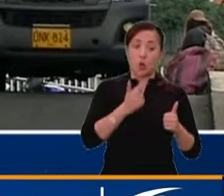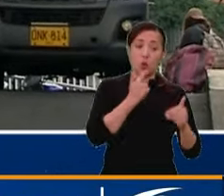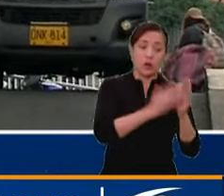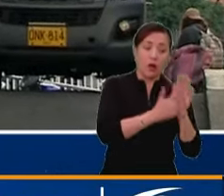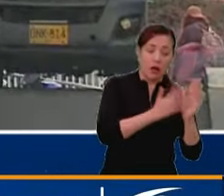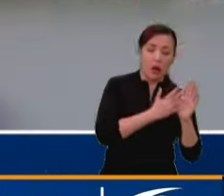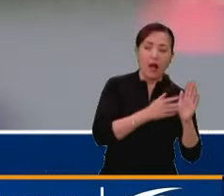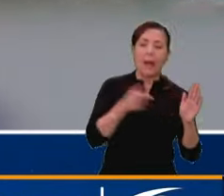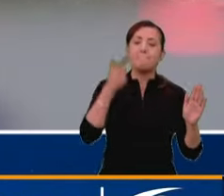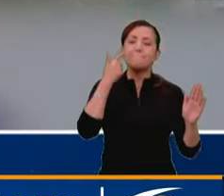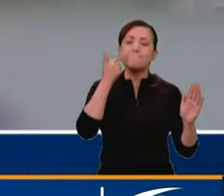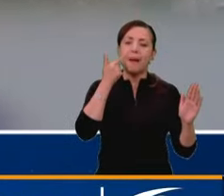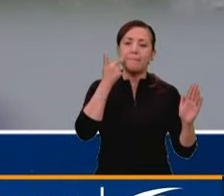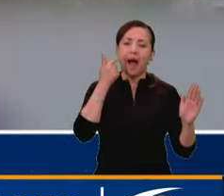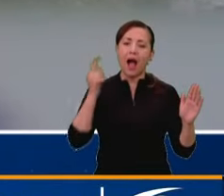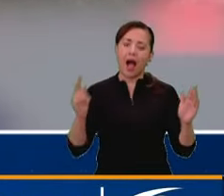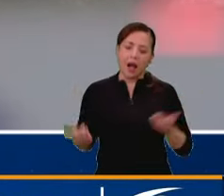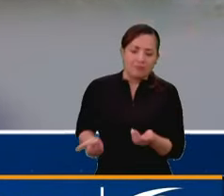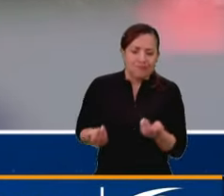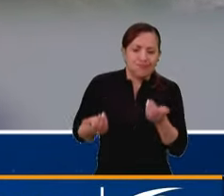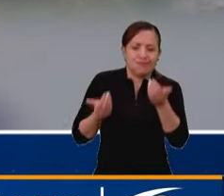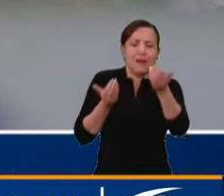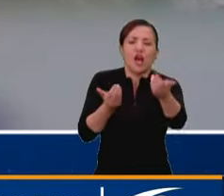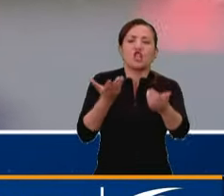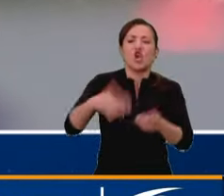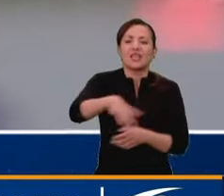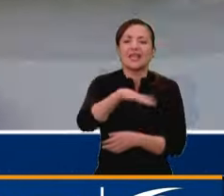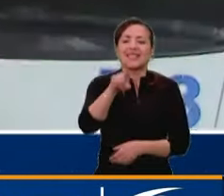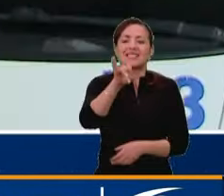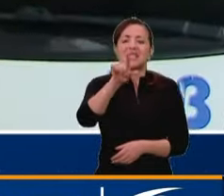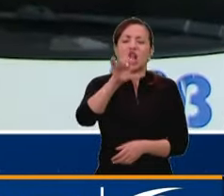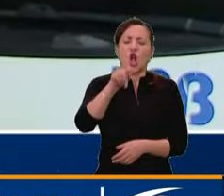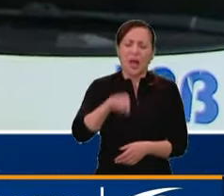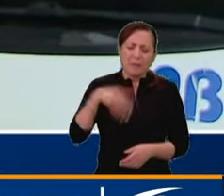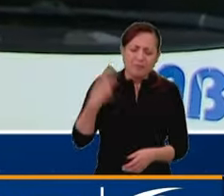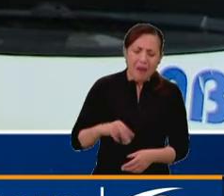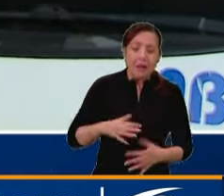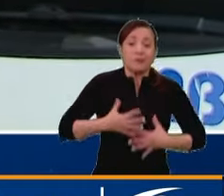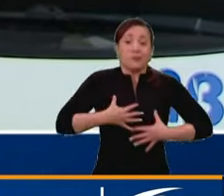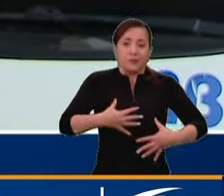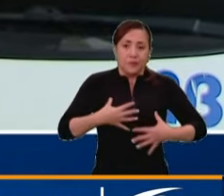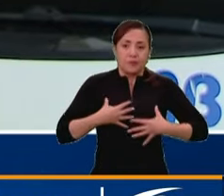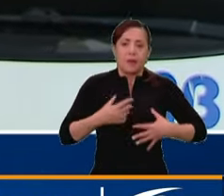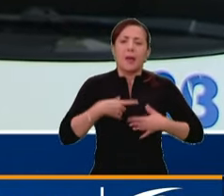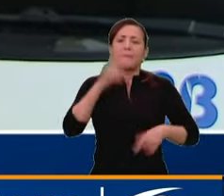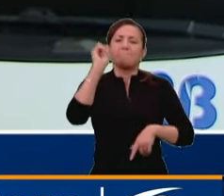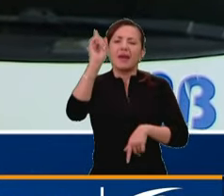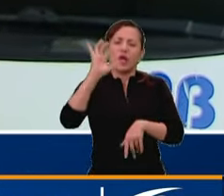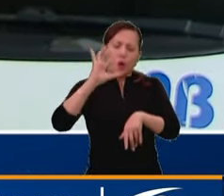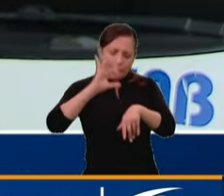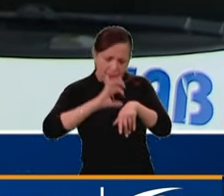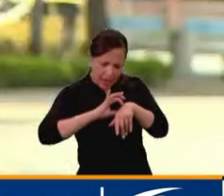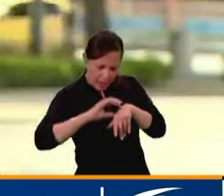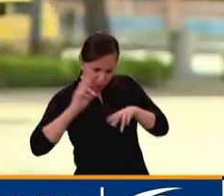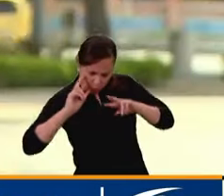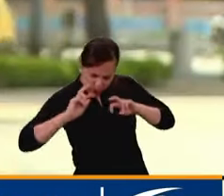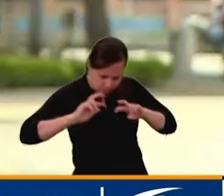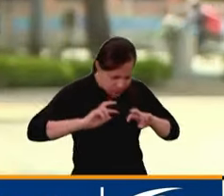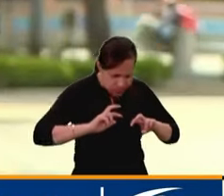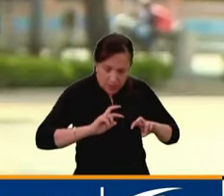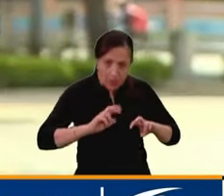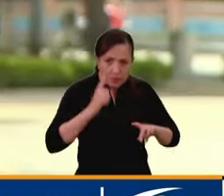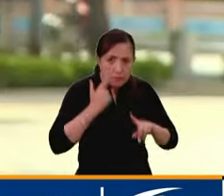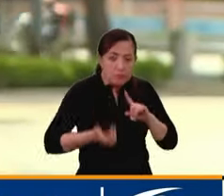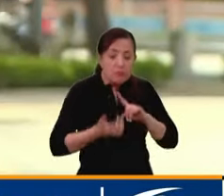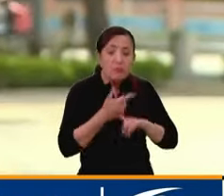barrio Siloé diciendo que tenía una afectación respiratoria. Sin embargo, cuando el personal médico realiza los chequeos necesarios, se dan cuenta